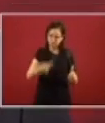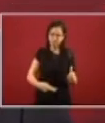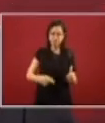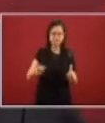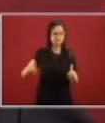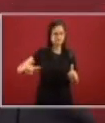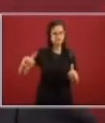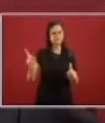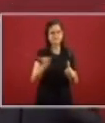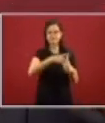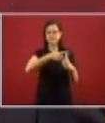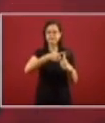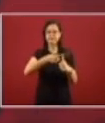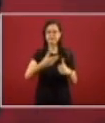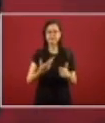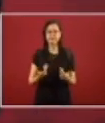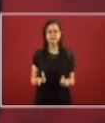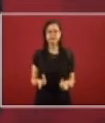Que ya